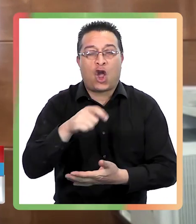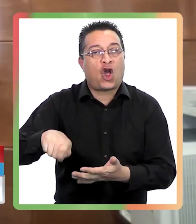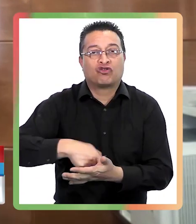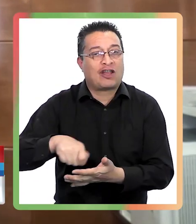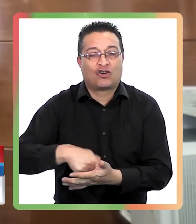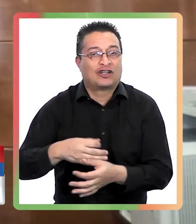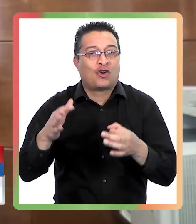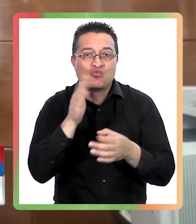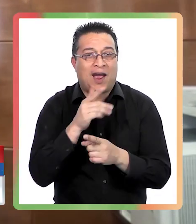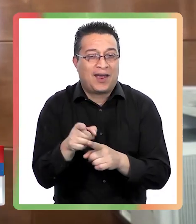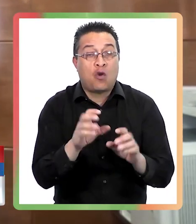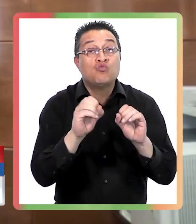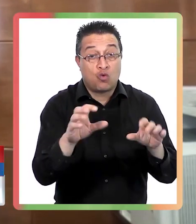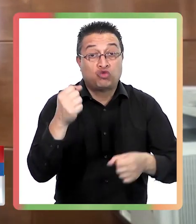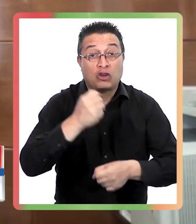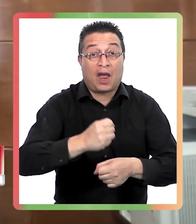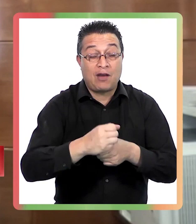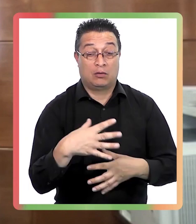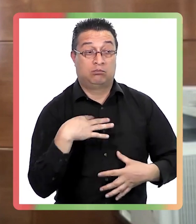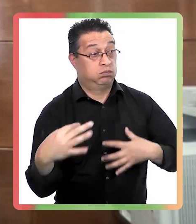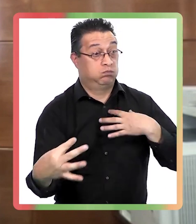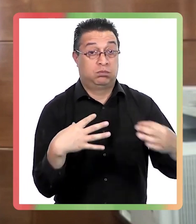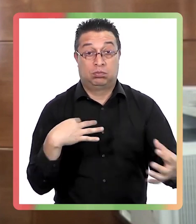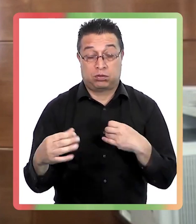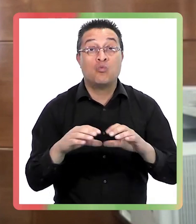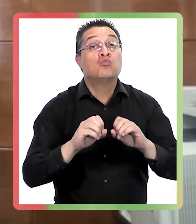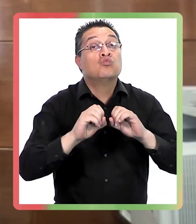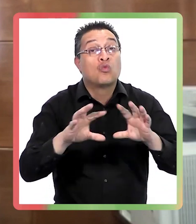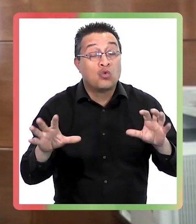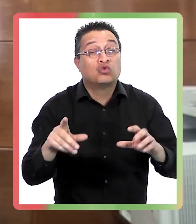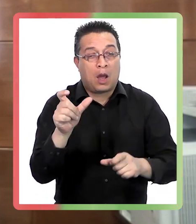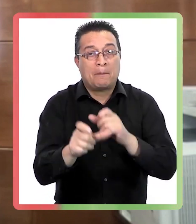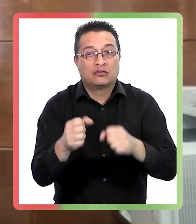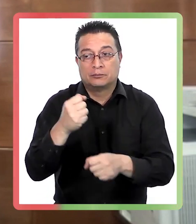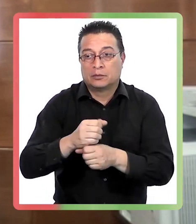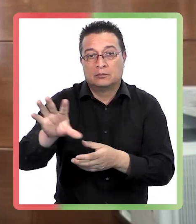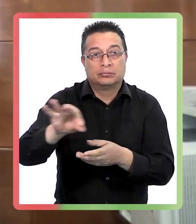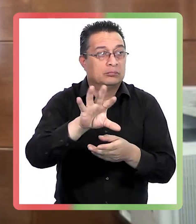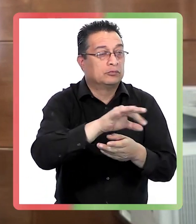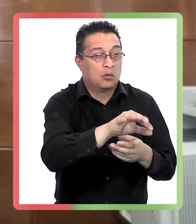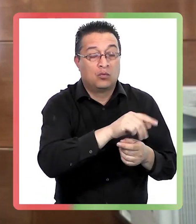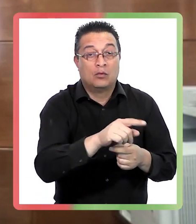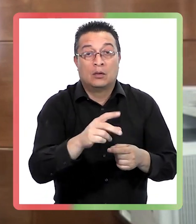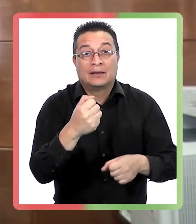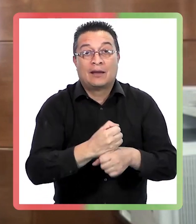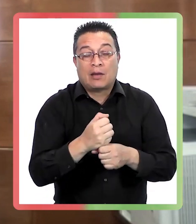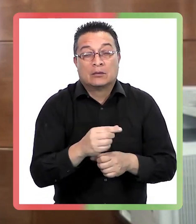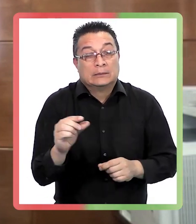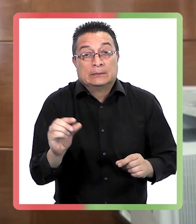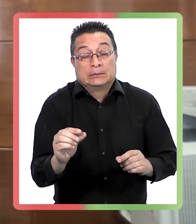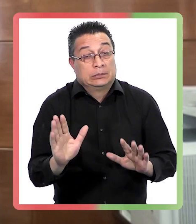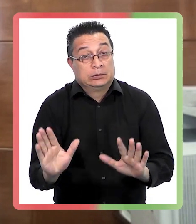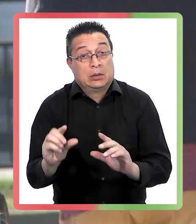informalidad, porque efectivamente muchos de los trabajos que hoy día se están contando como personas empleadas, efectivamente, son